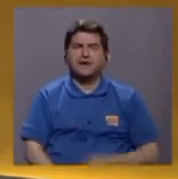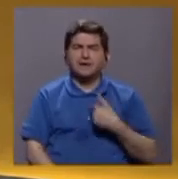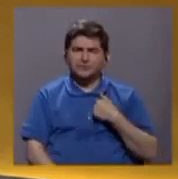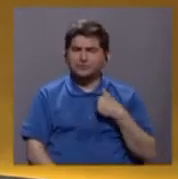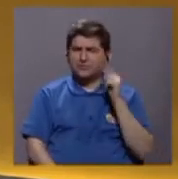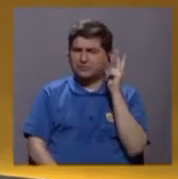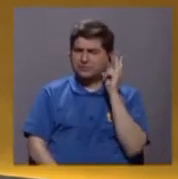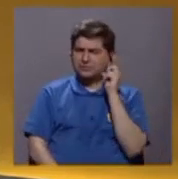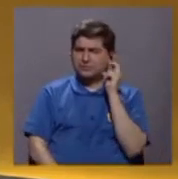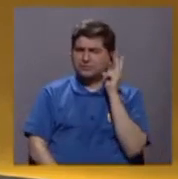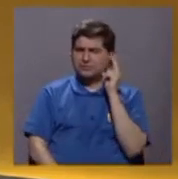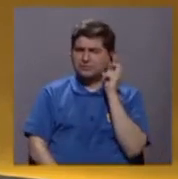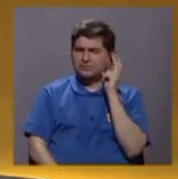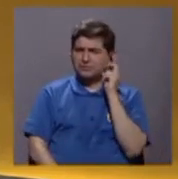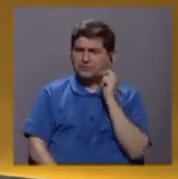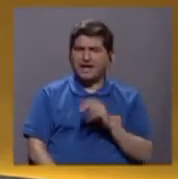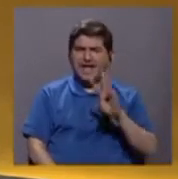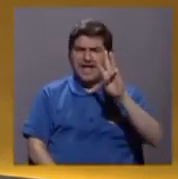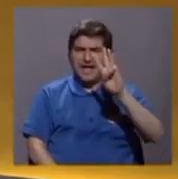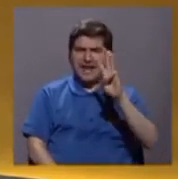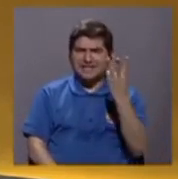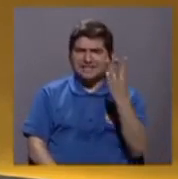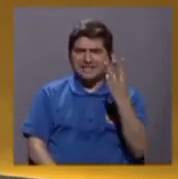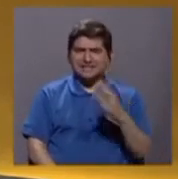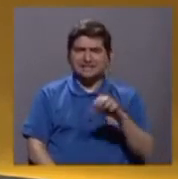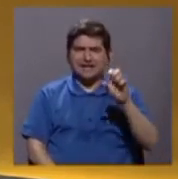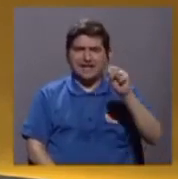puedo escuchar en la Sexta